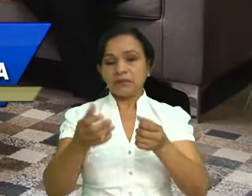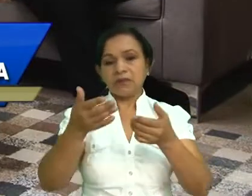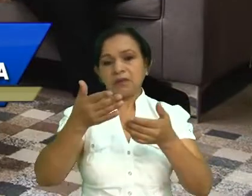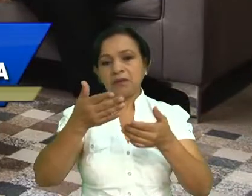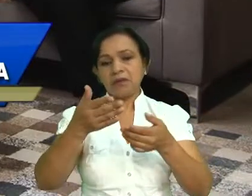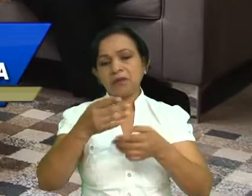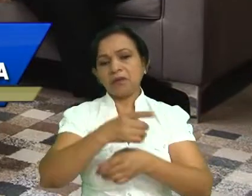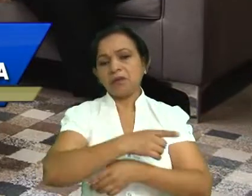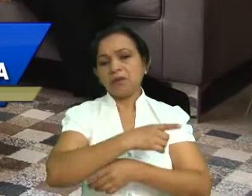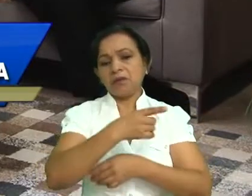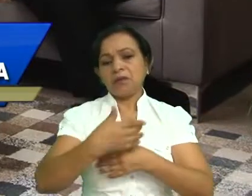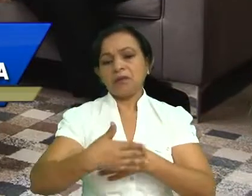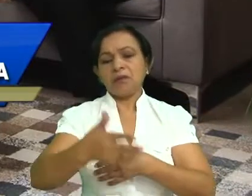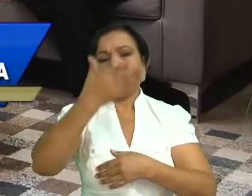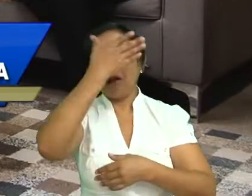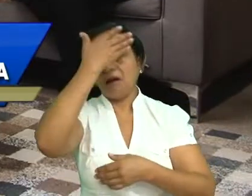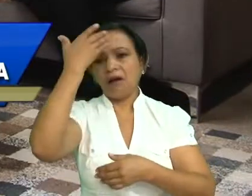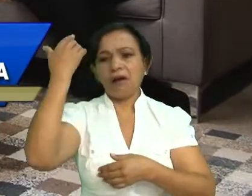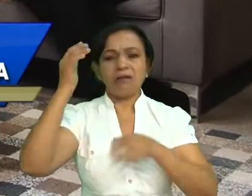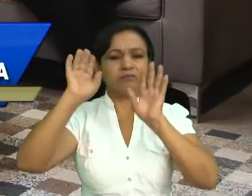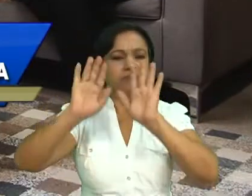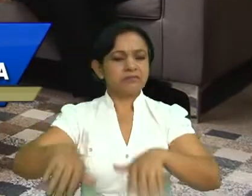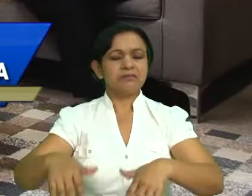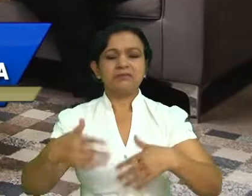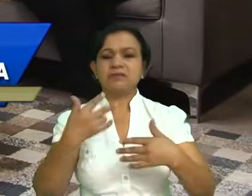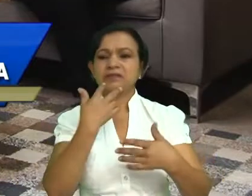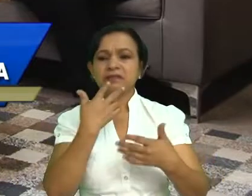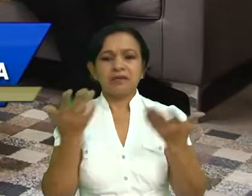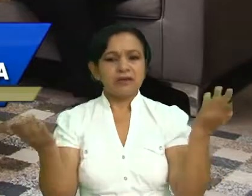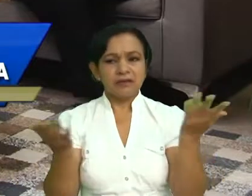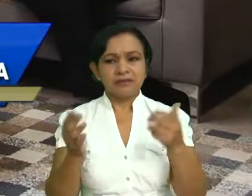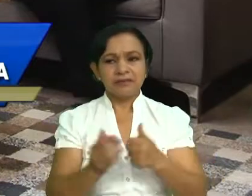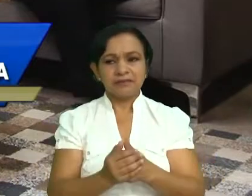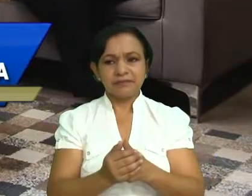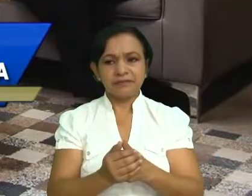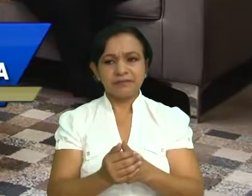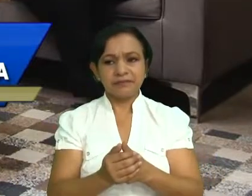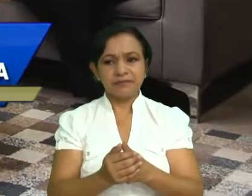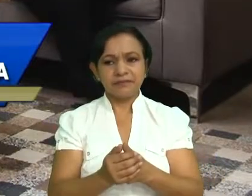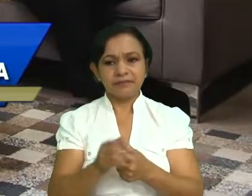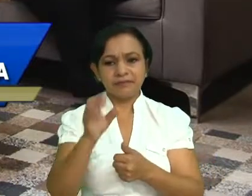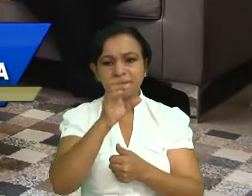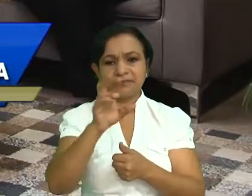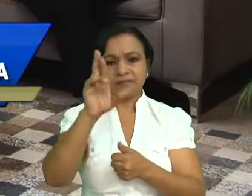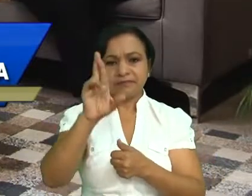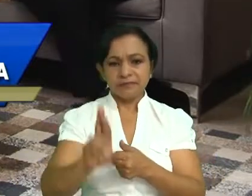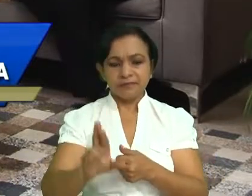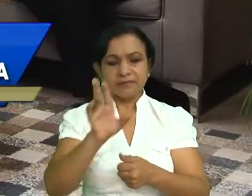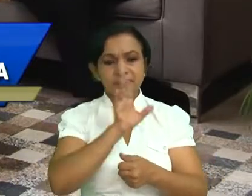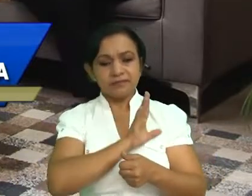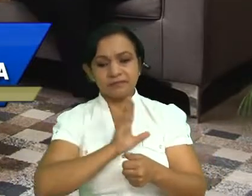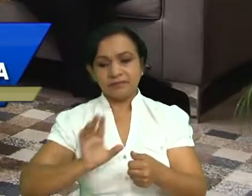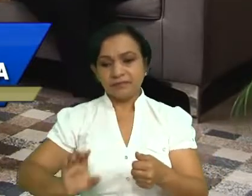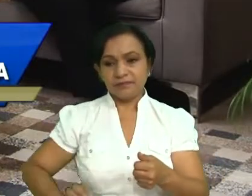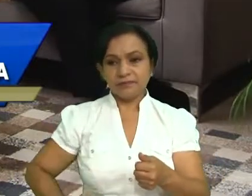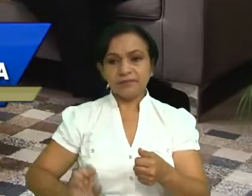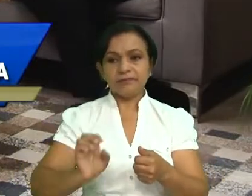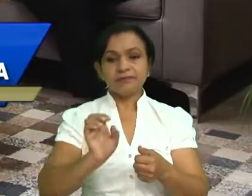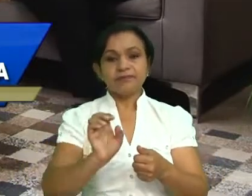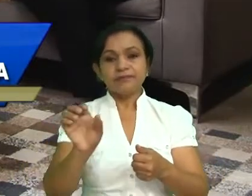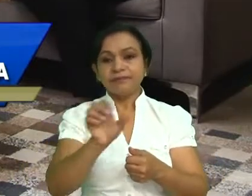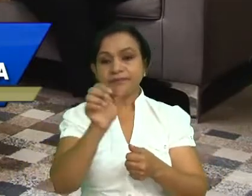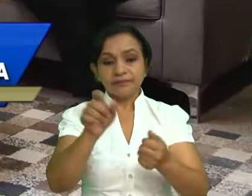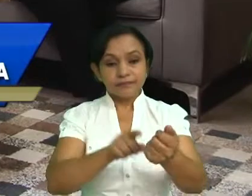pasaron algún tiempo, ya no pasó nada. Ya no estamos como está Costa Rica, como está El Salvador o como está otro